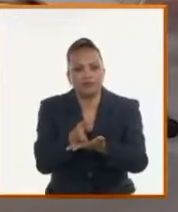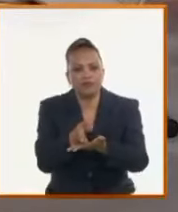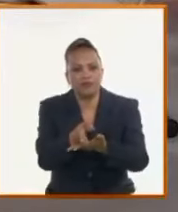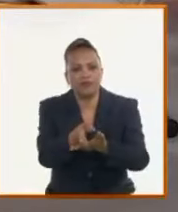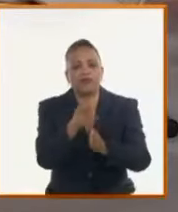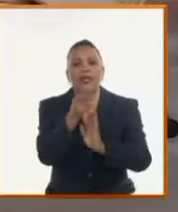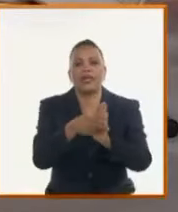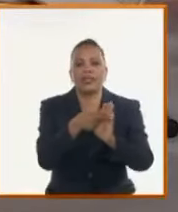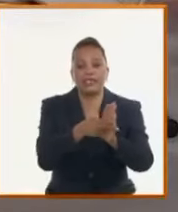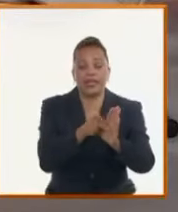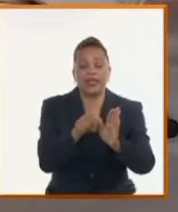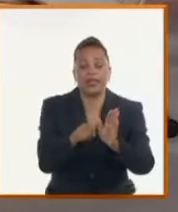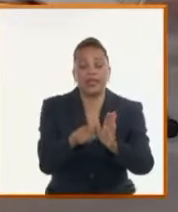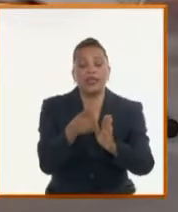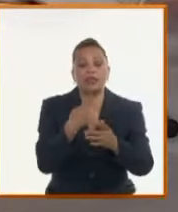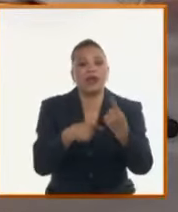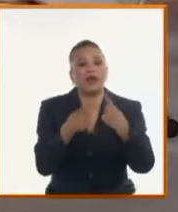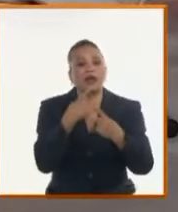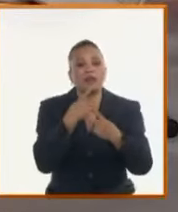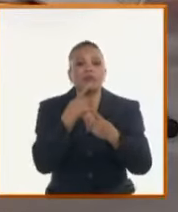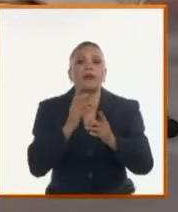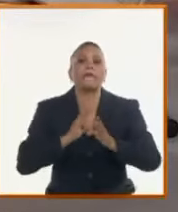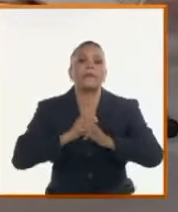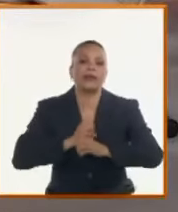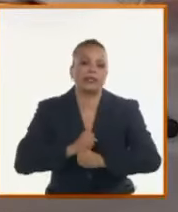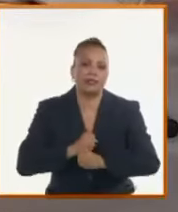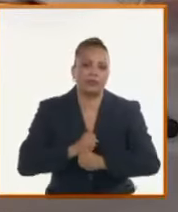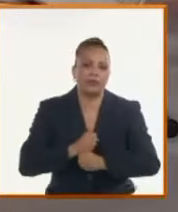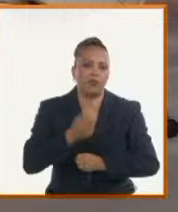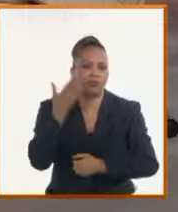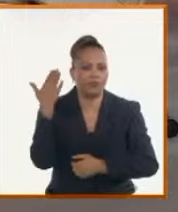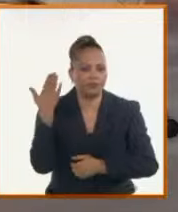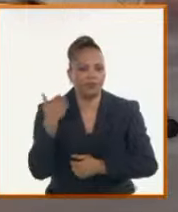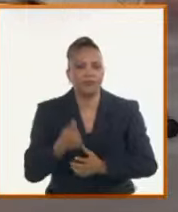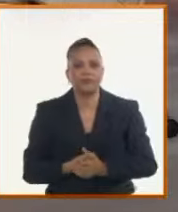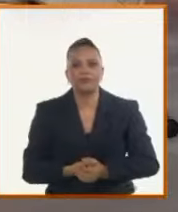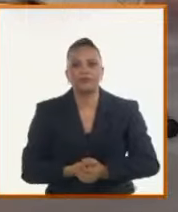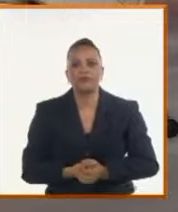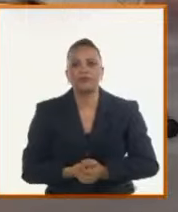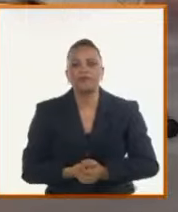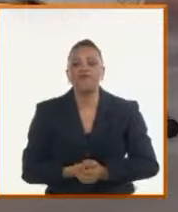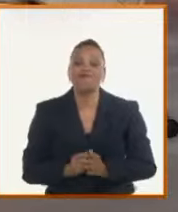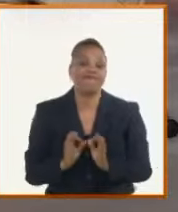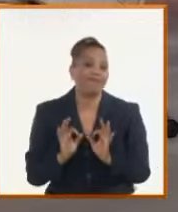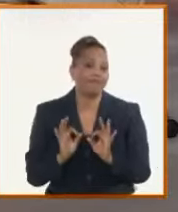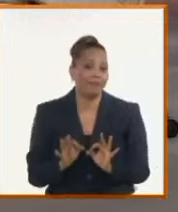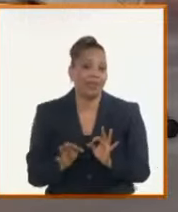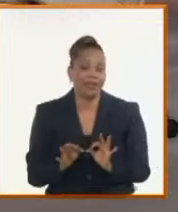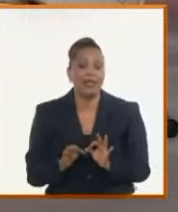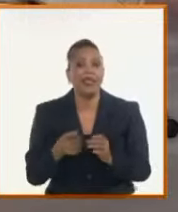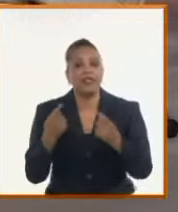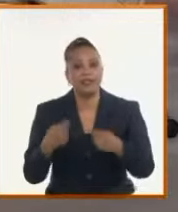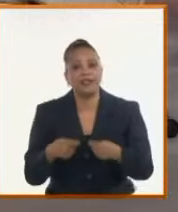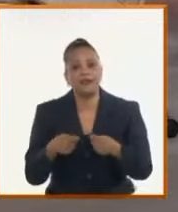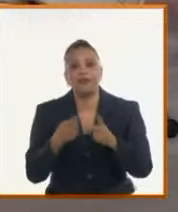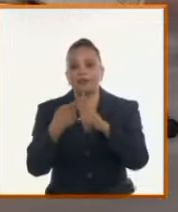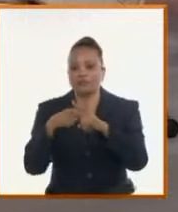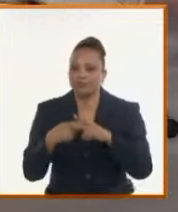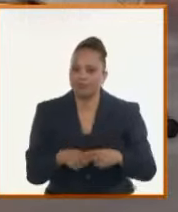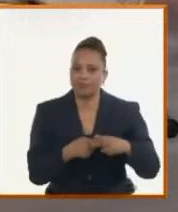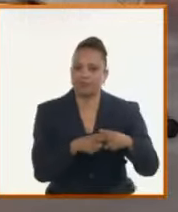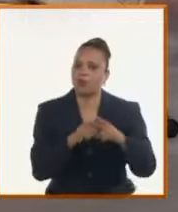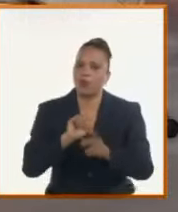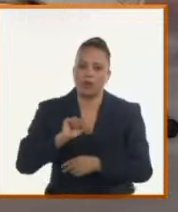que son Realmente alguna patrimonio están considerado como como patrimonio y realmente vale la pena rescatarla